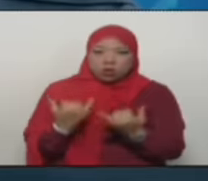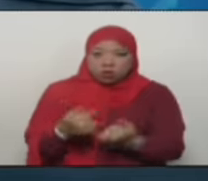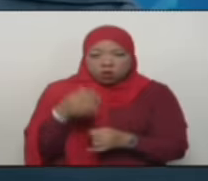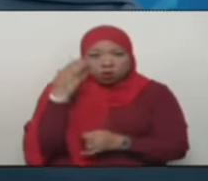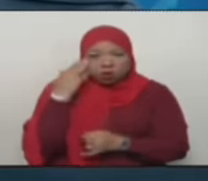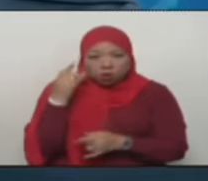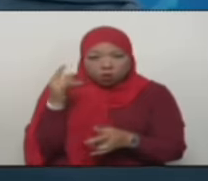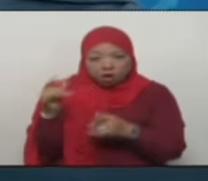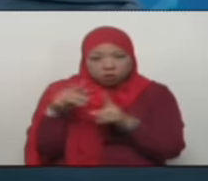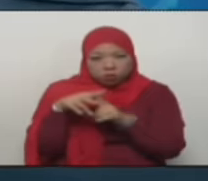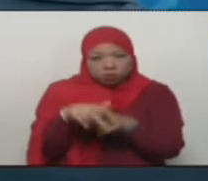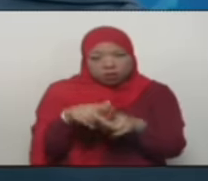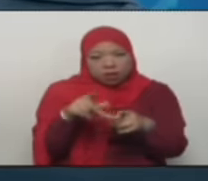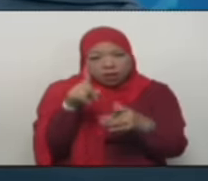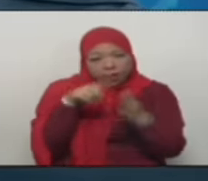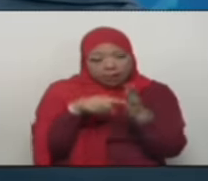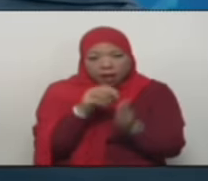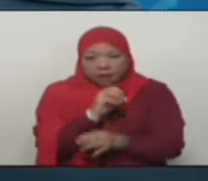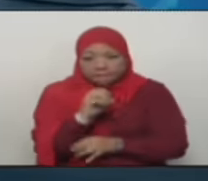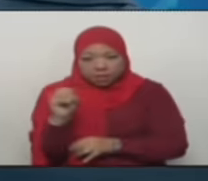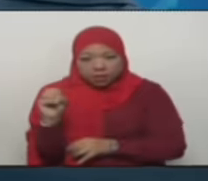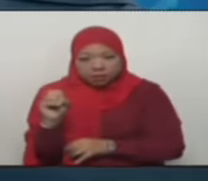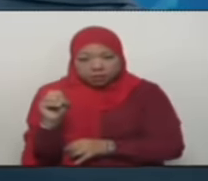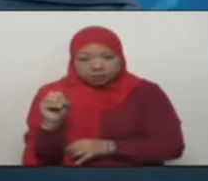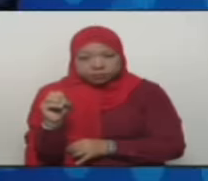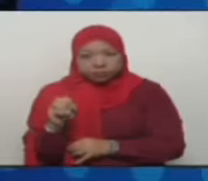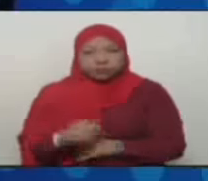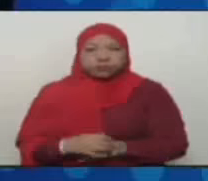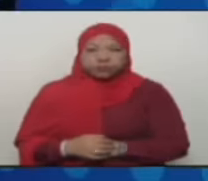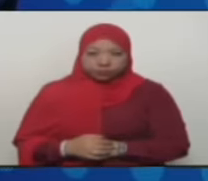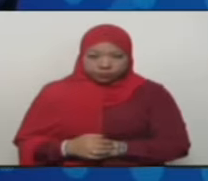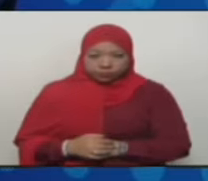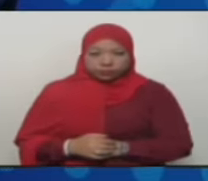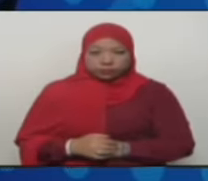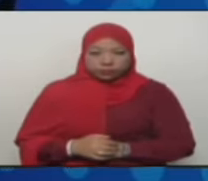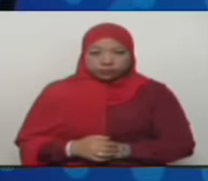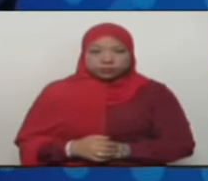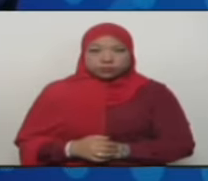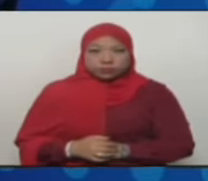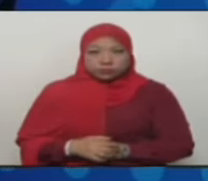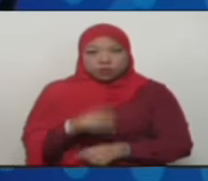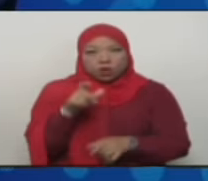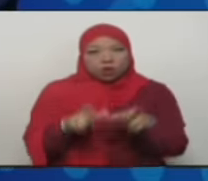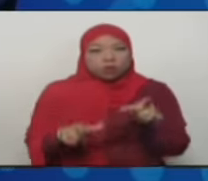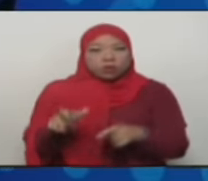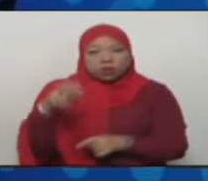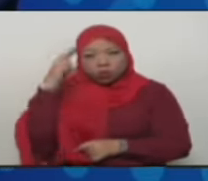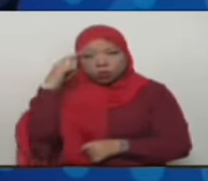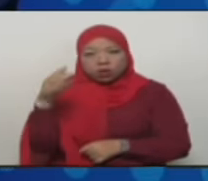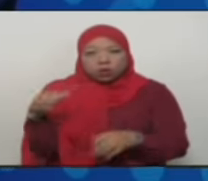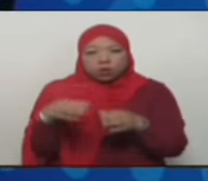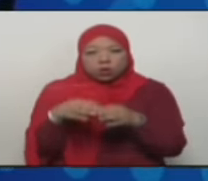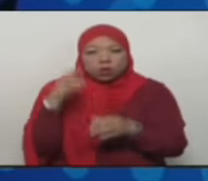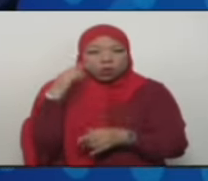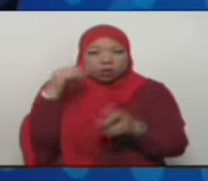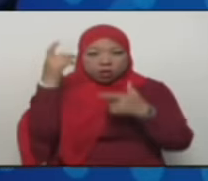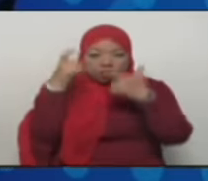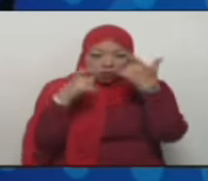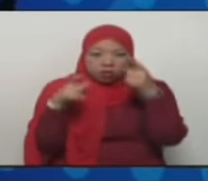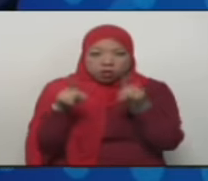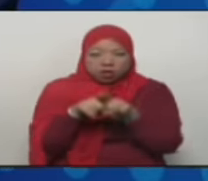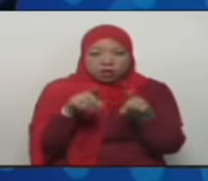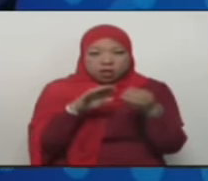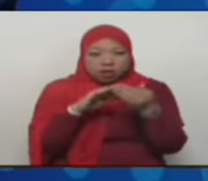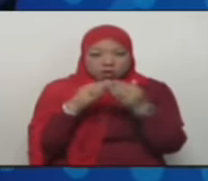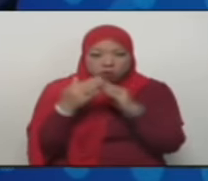a amenazar a miles, Moncada, miles de jefes y jefas de UVC, de calle, de